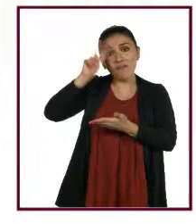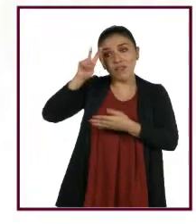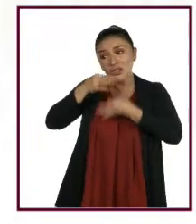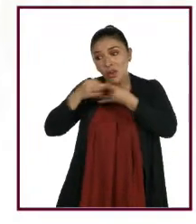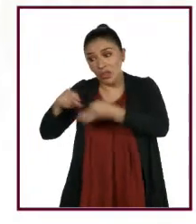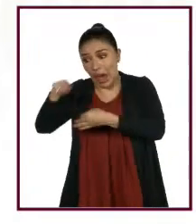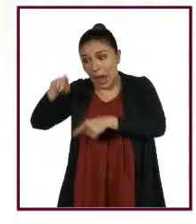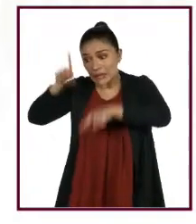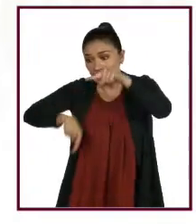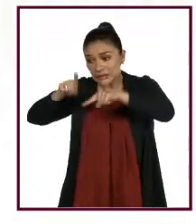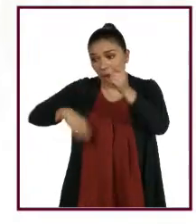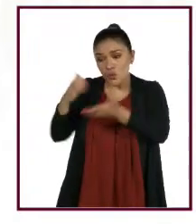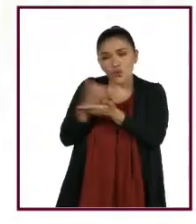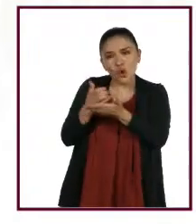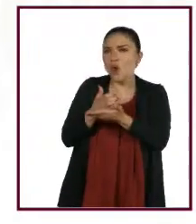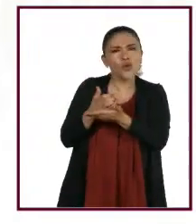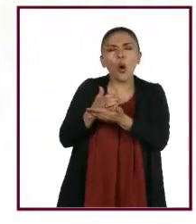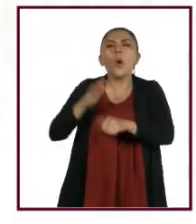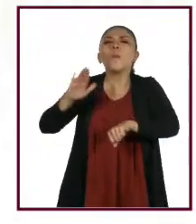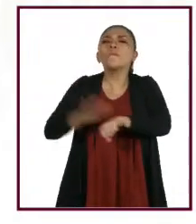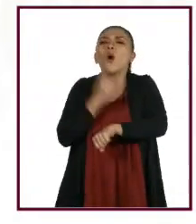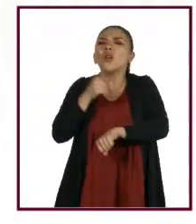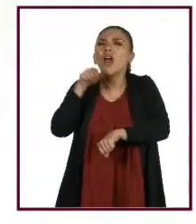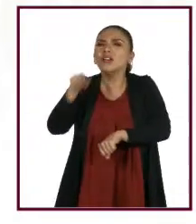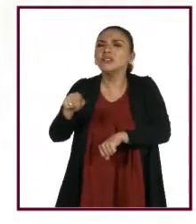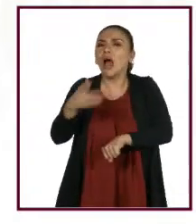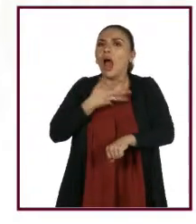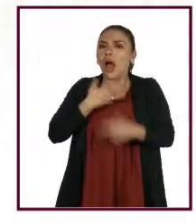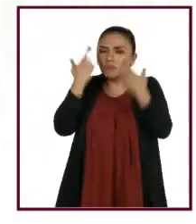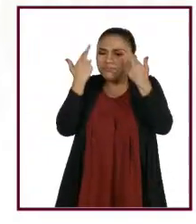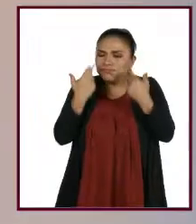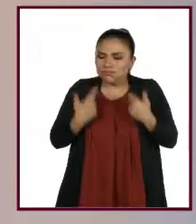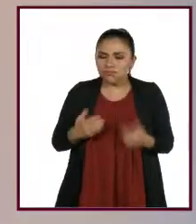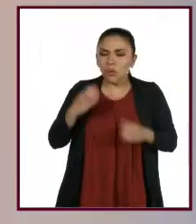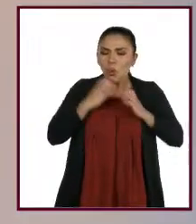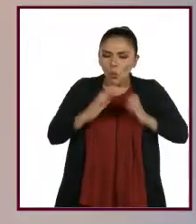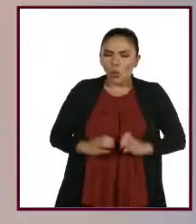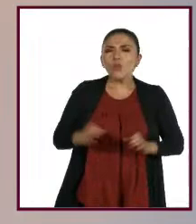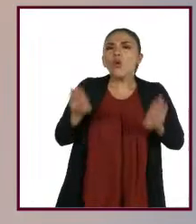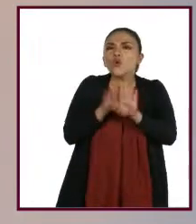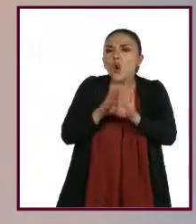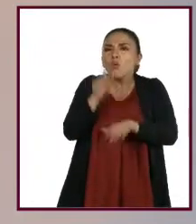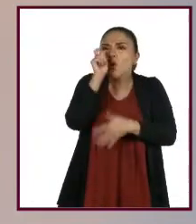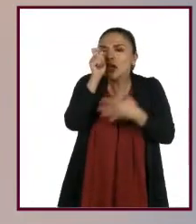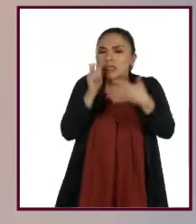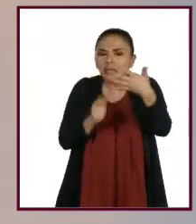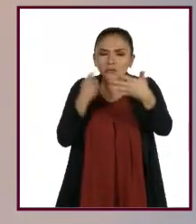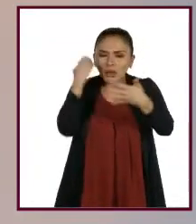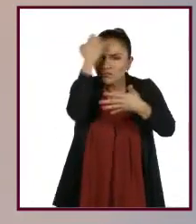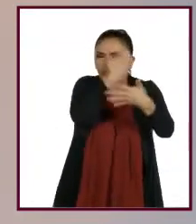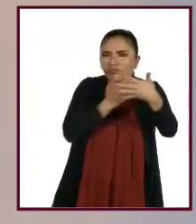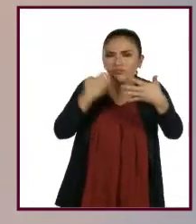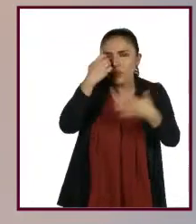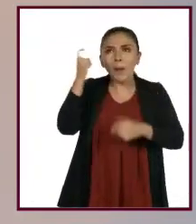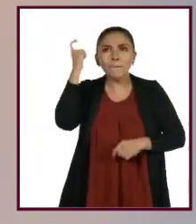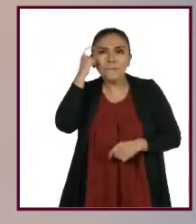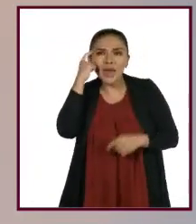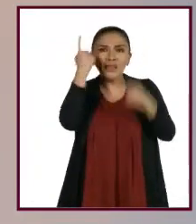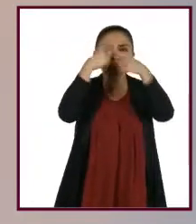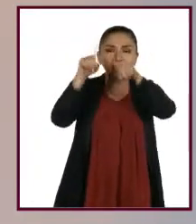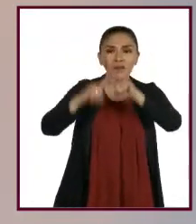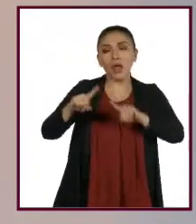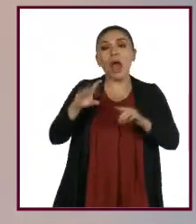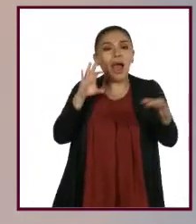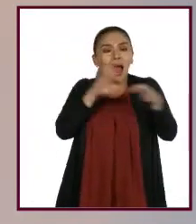sino todos los efectos que pudo generar la sustancia en nuestro organismo físico, en nuestra mente y que pueda tener que ver con